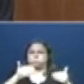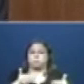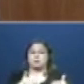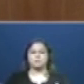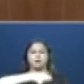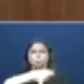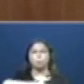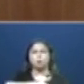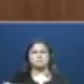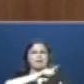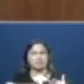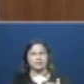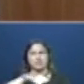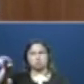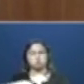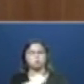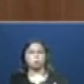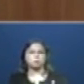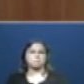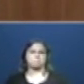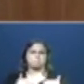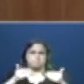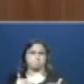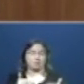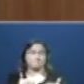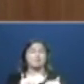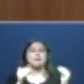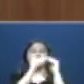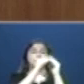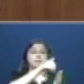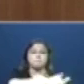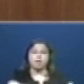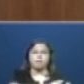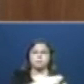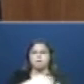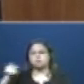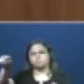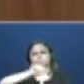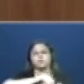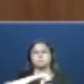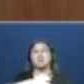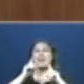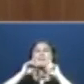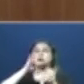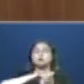alquiler la reserva de viviendas desocupadas para atender a quienes están ya en riesgo de exclusión